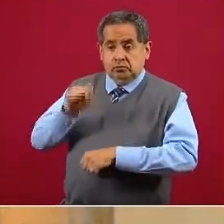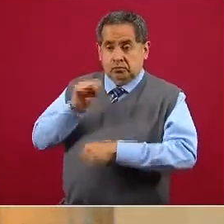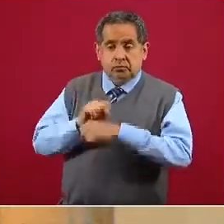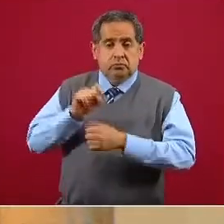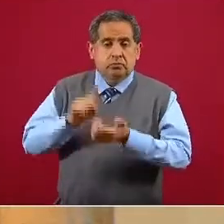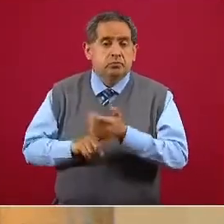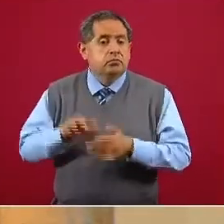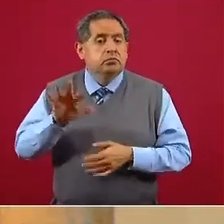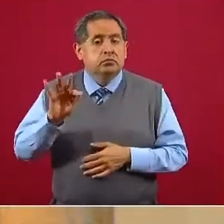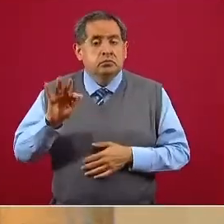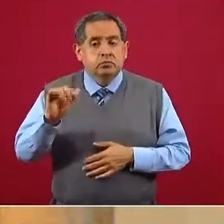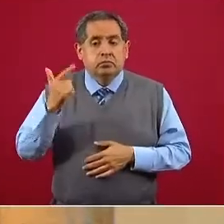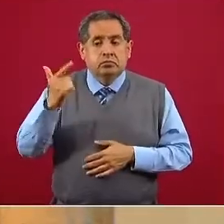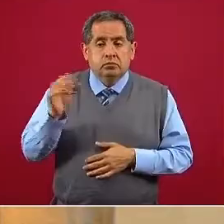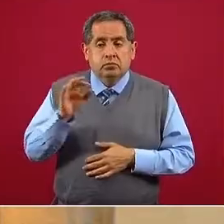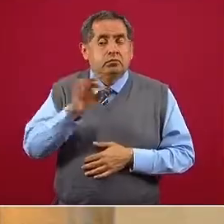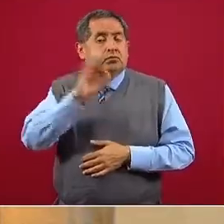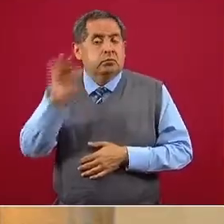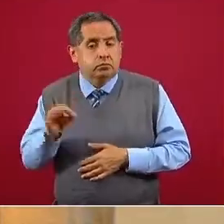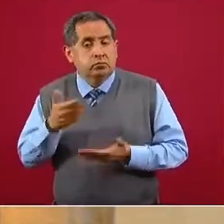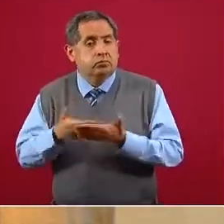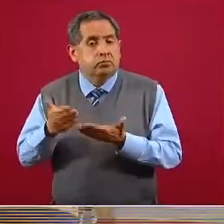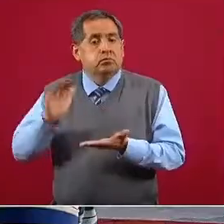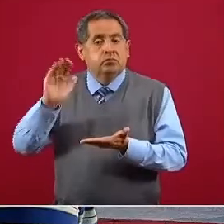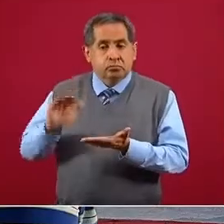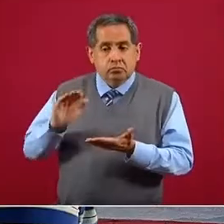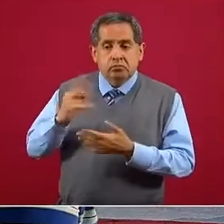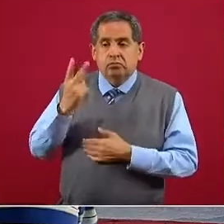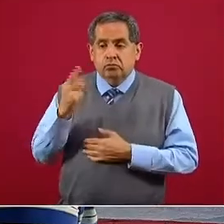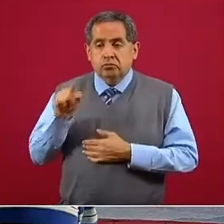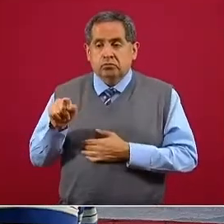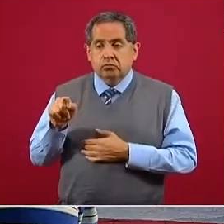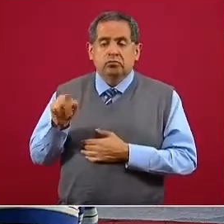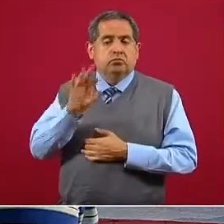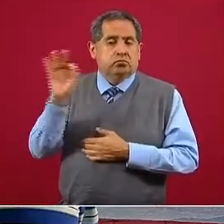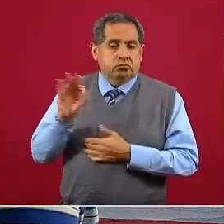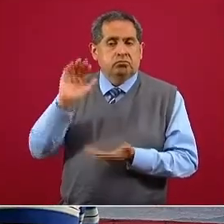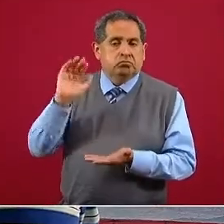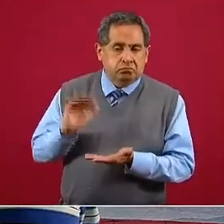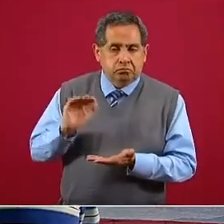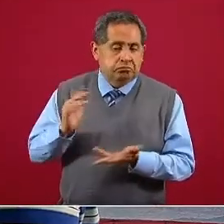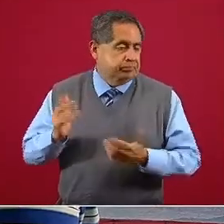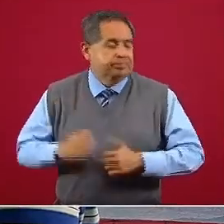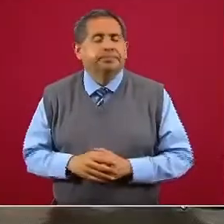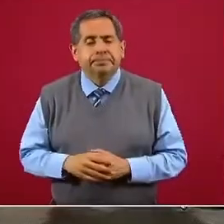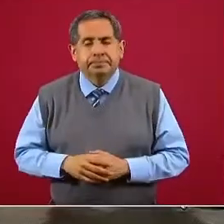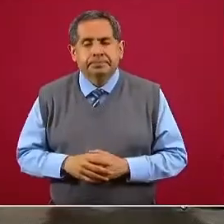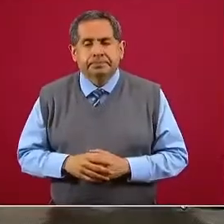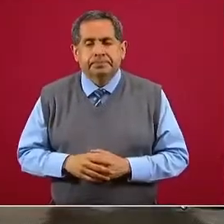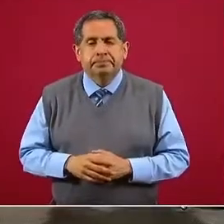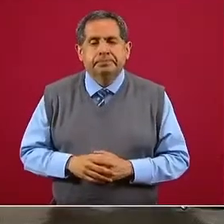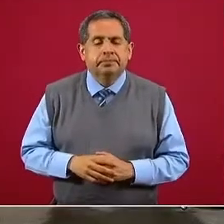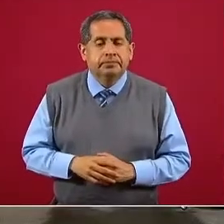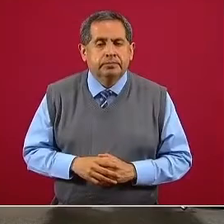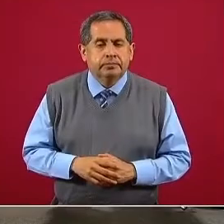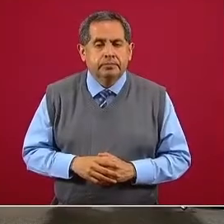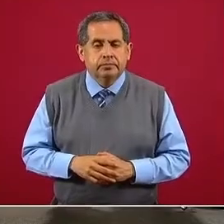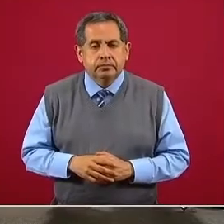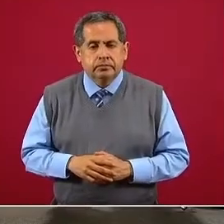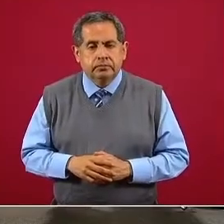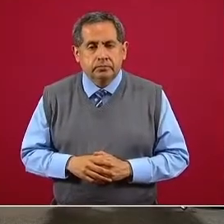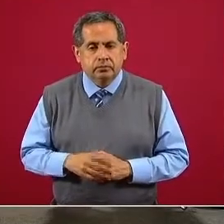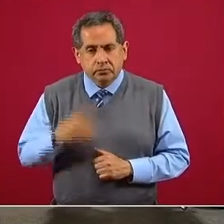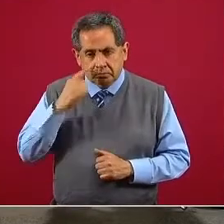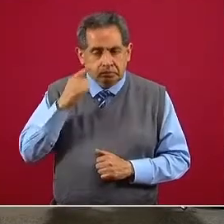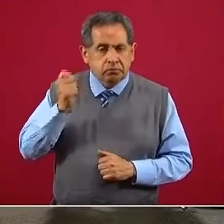cerramos en 47%, es decir, tenemos una reducción de 2 puntos porcentuales. Veamos la siguiente diapositiva. que es